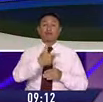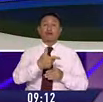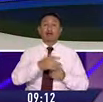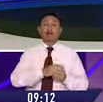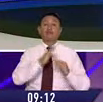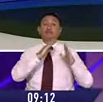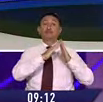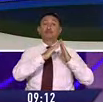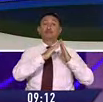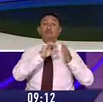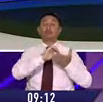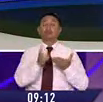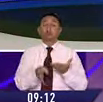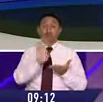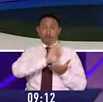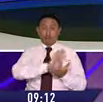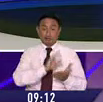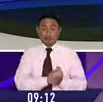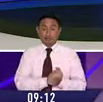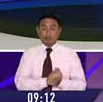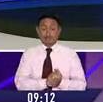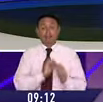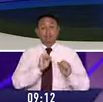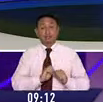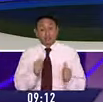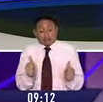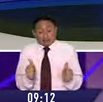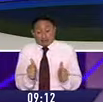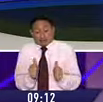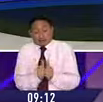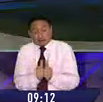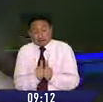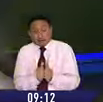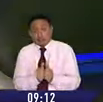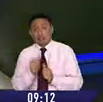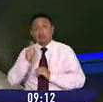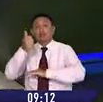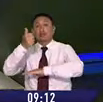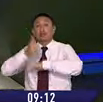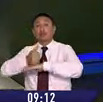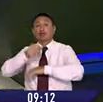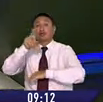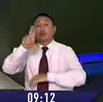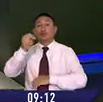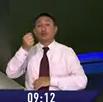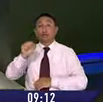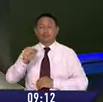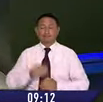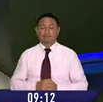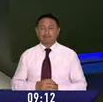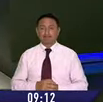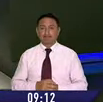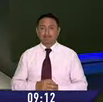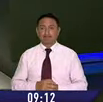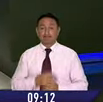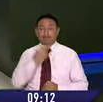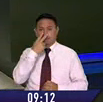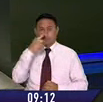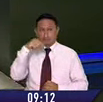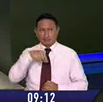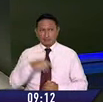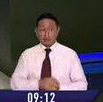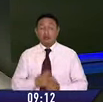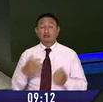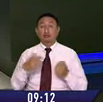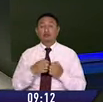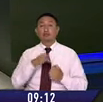del Palacio Legislativo y también casualmente está muy cercana la sede de UNES. Así es, hemos visto un despliegue del